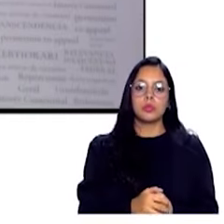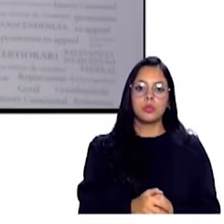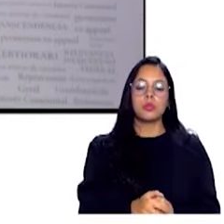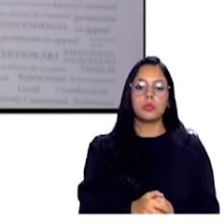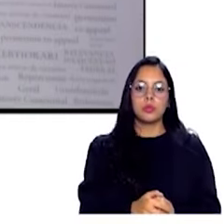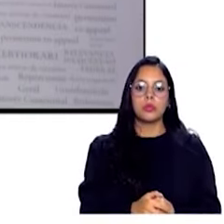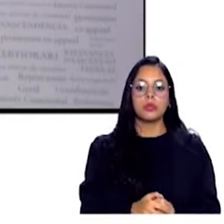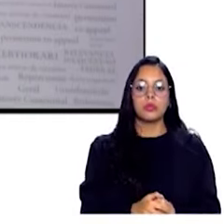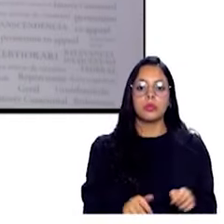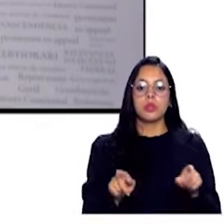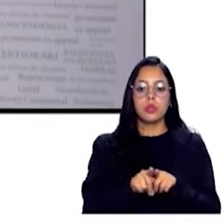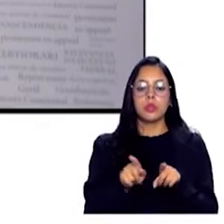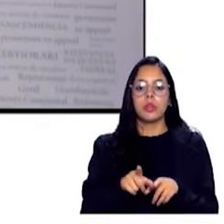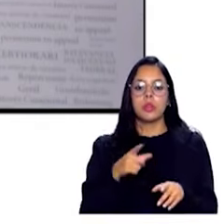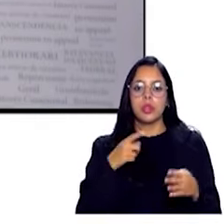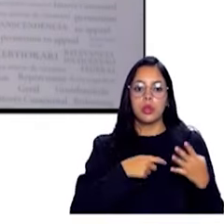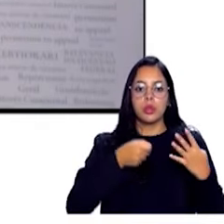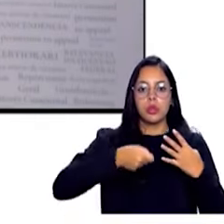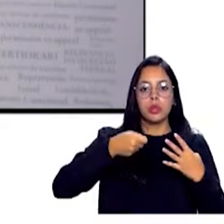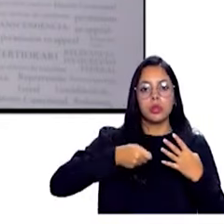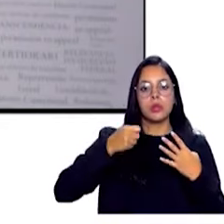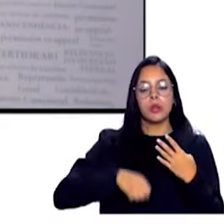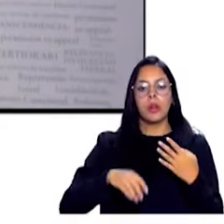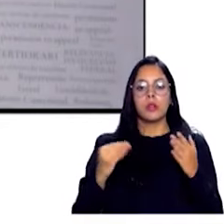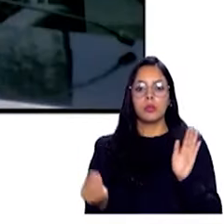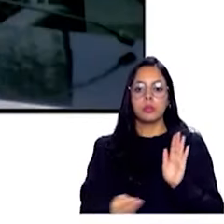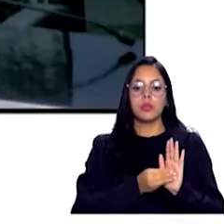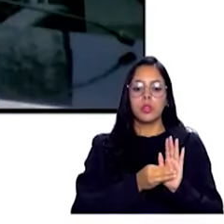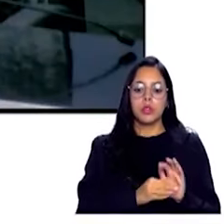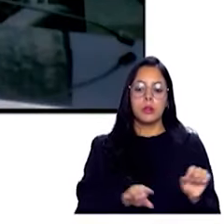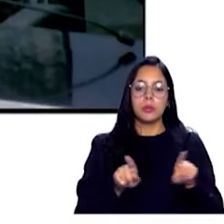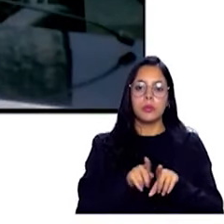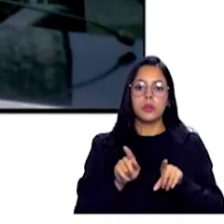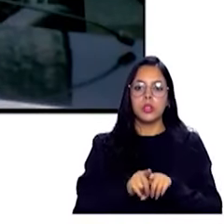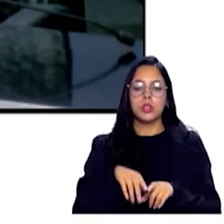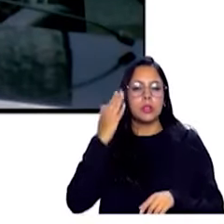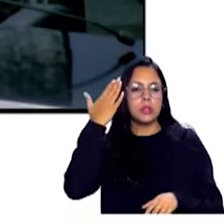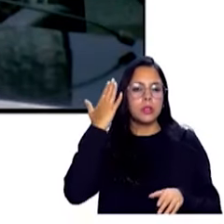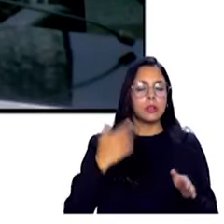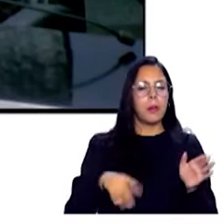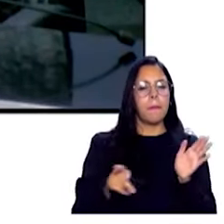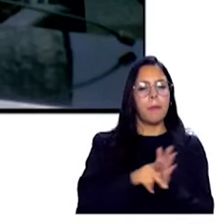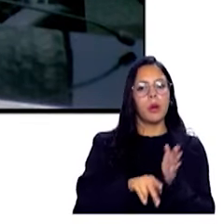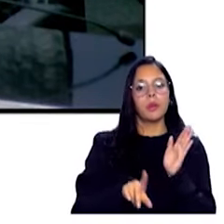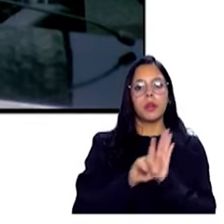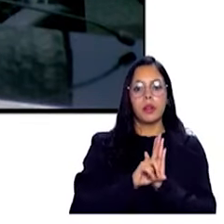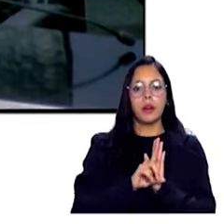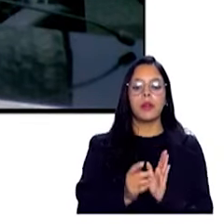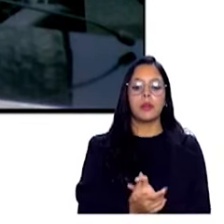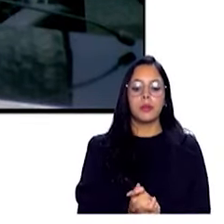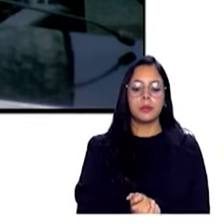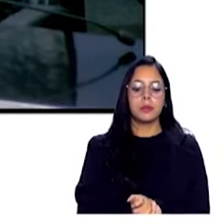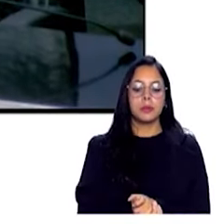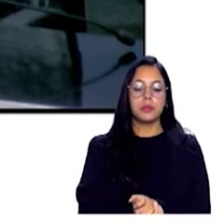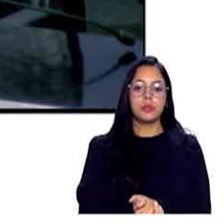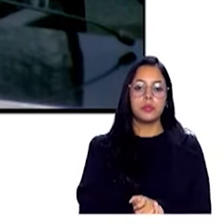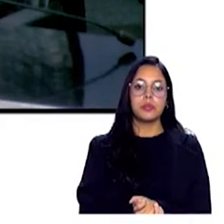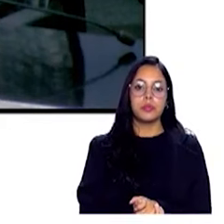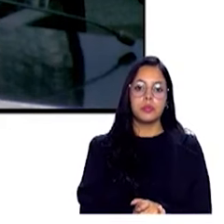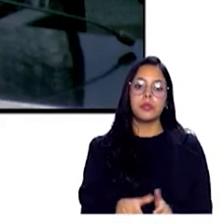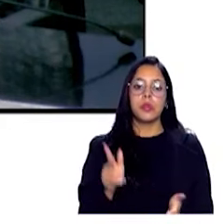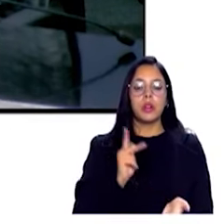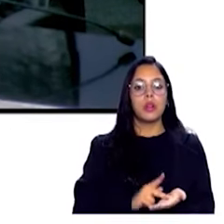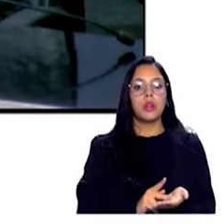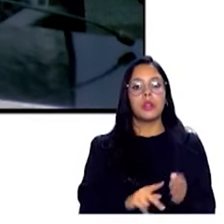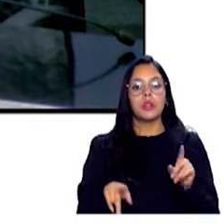fijar sentido de interpretación de la Norma es CTO que tambén no corresponde como como